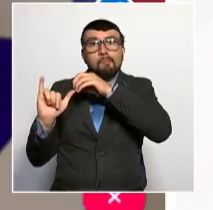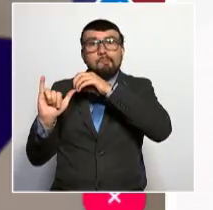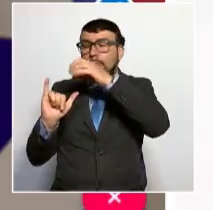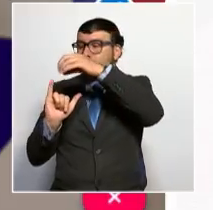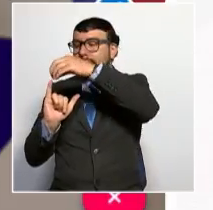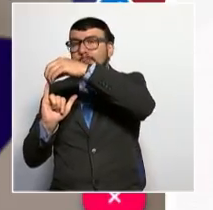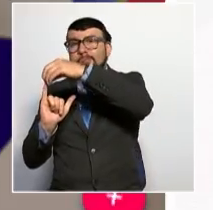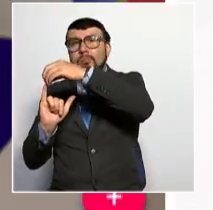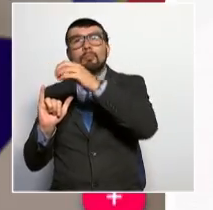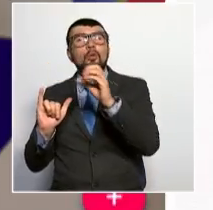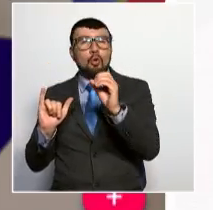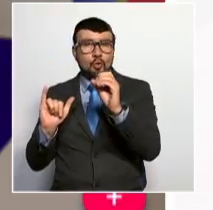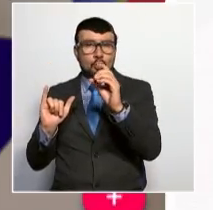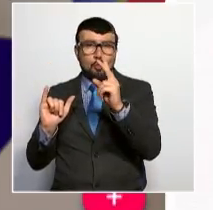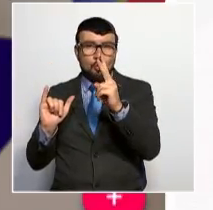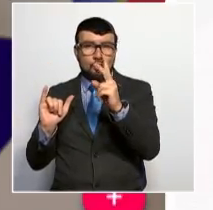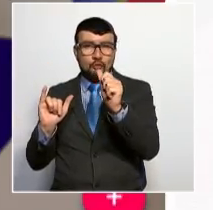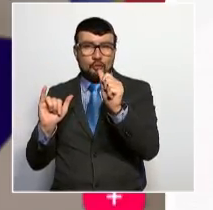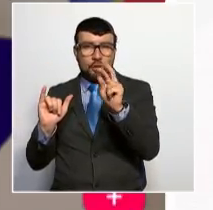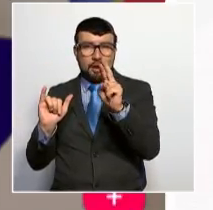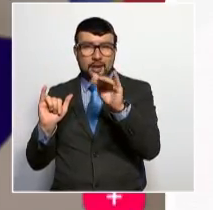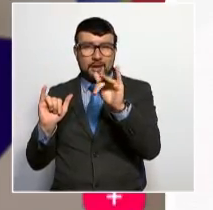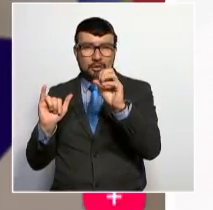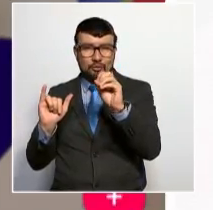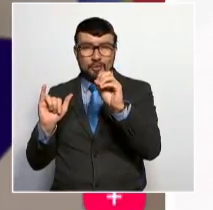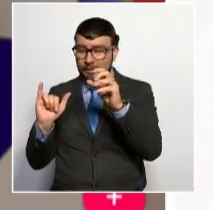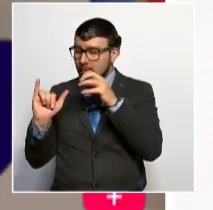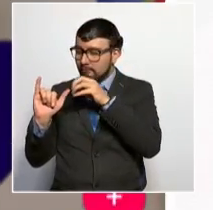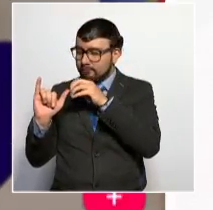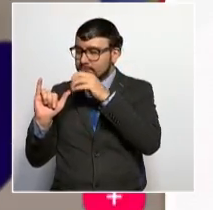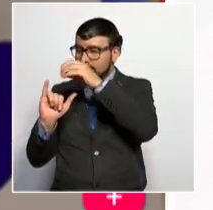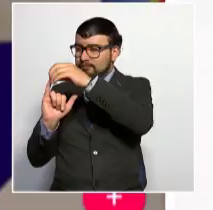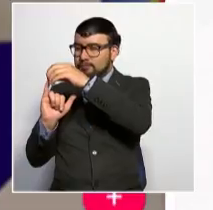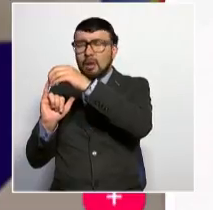redondas que encontramos en